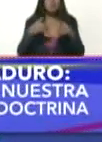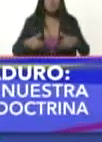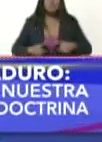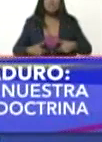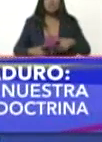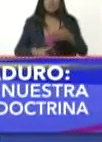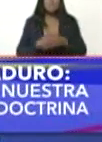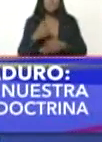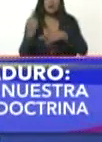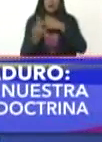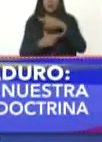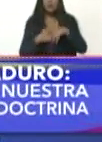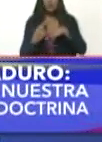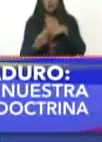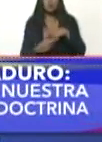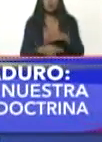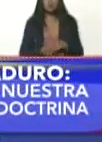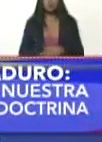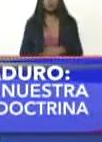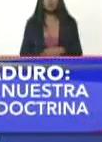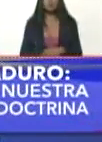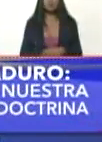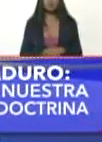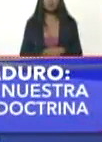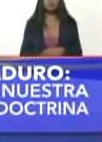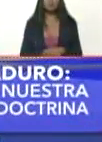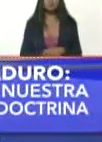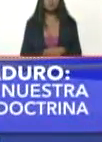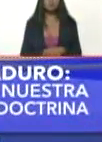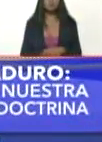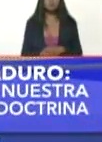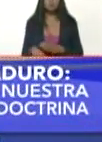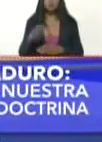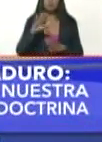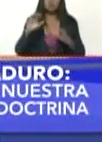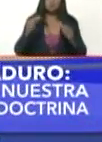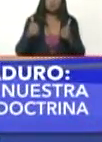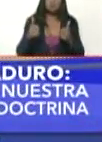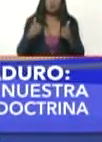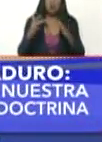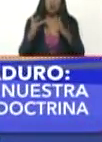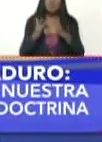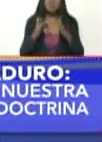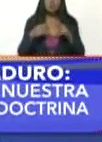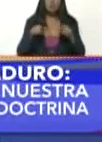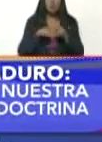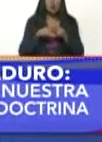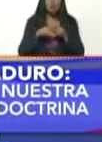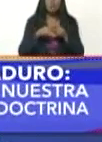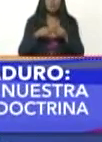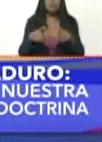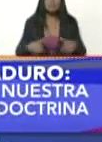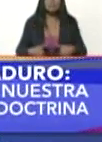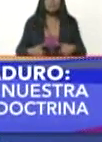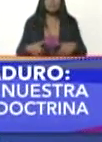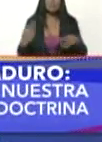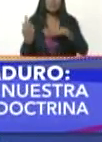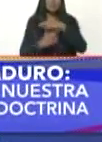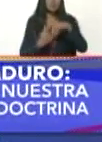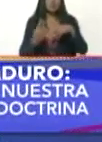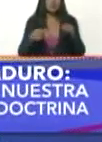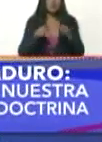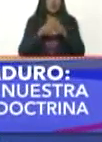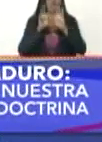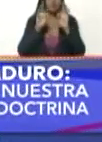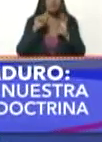resistencia revolucionaria. ¿Y dónde nació el método táctico de resistencia revolucionaria?